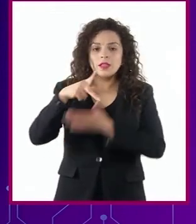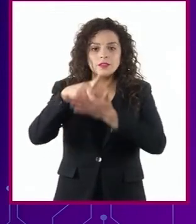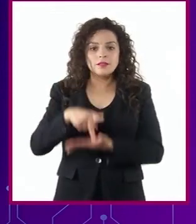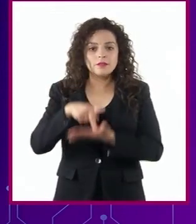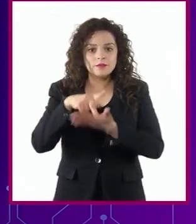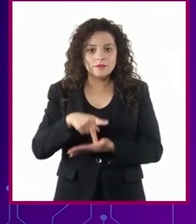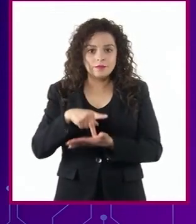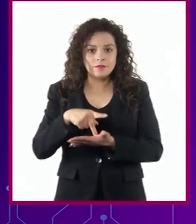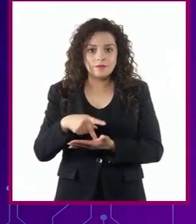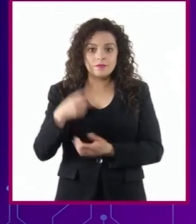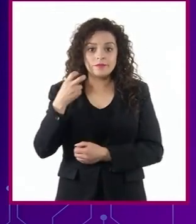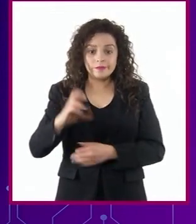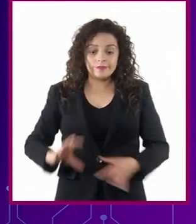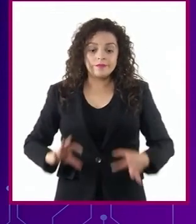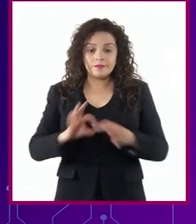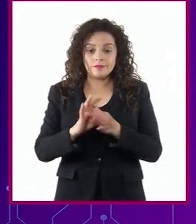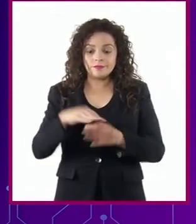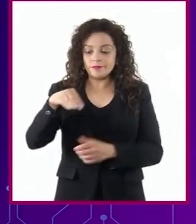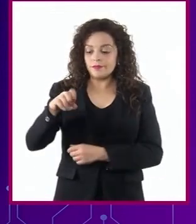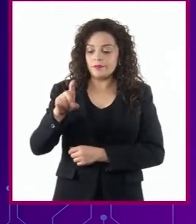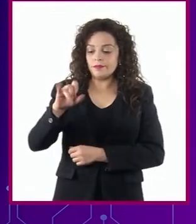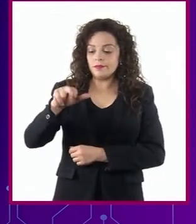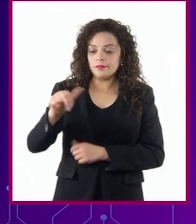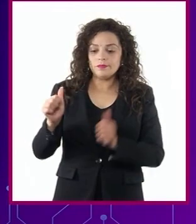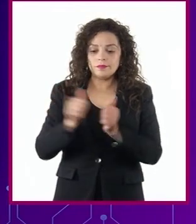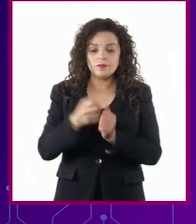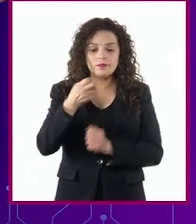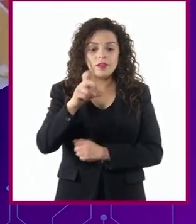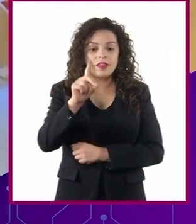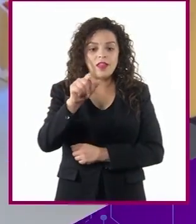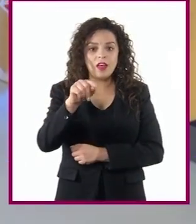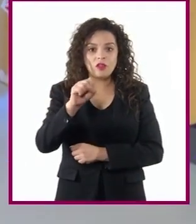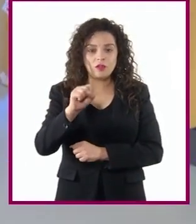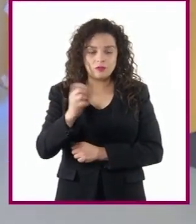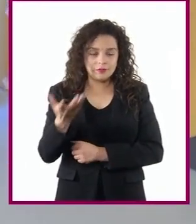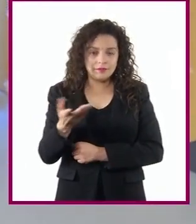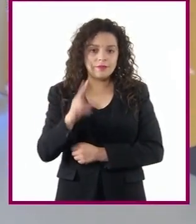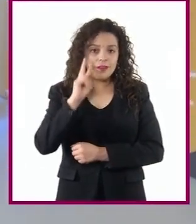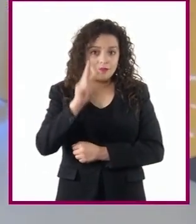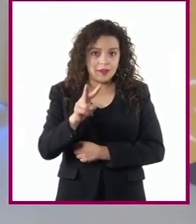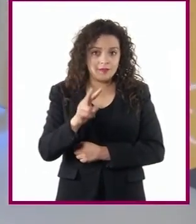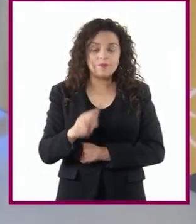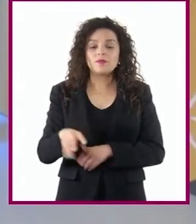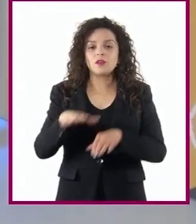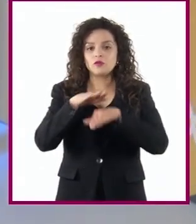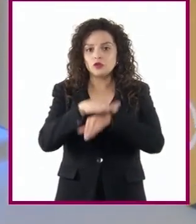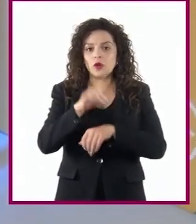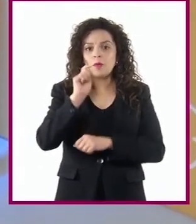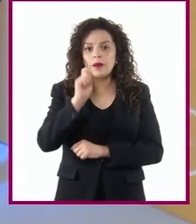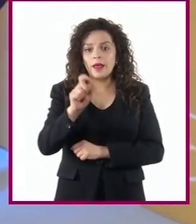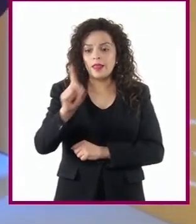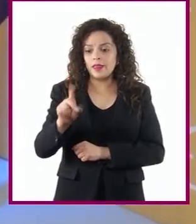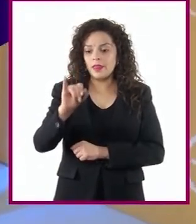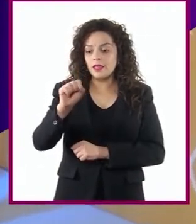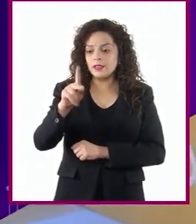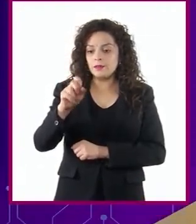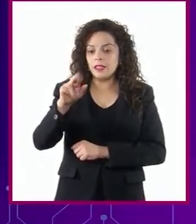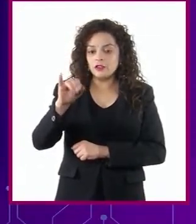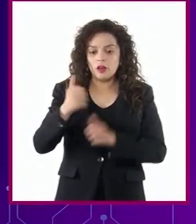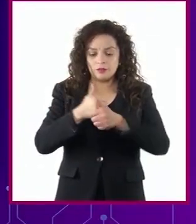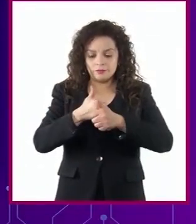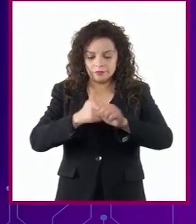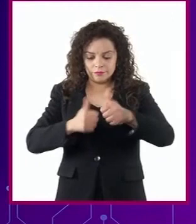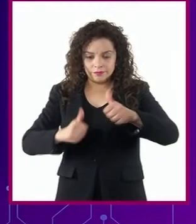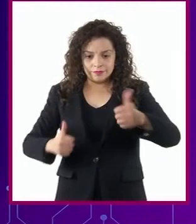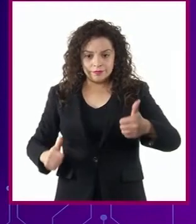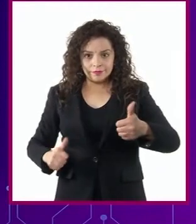que corresponde a la mediana de este conjunto de datos. En cuanto a la dispersión de los datos, se ha calculado el rango, restando el dato